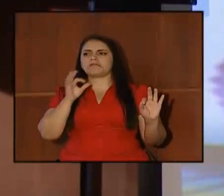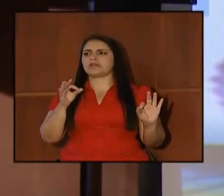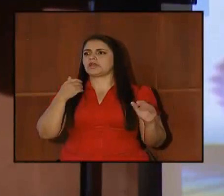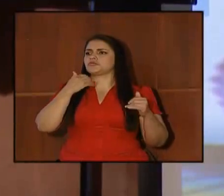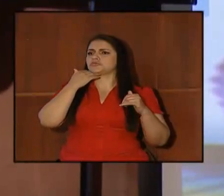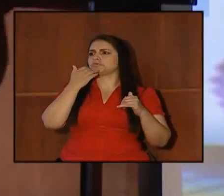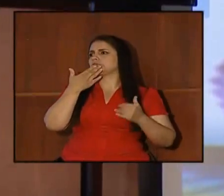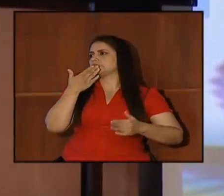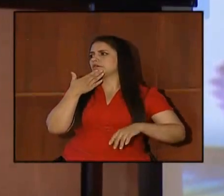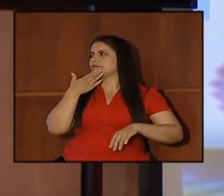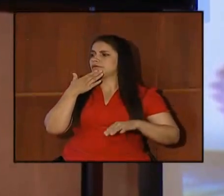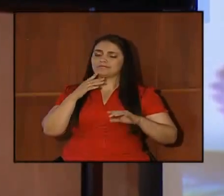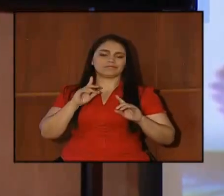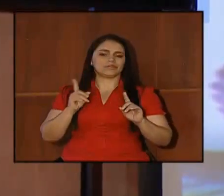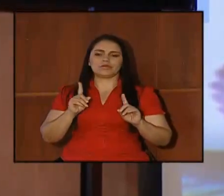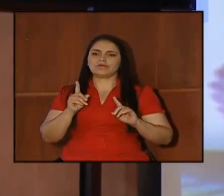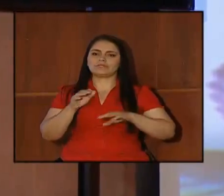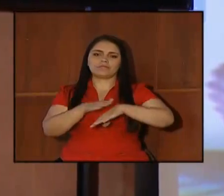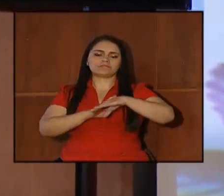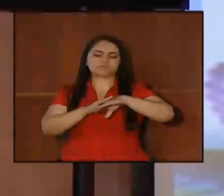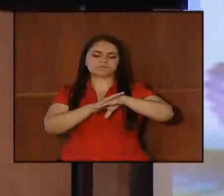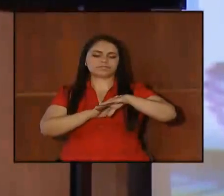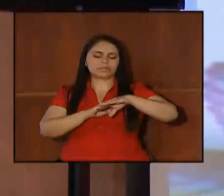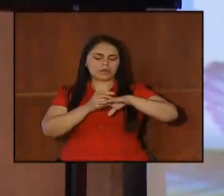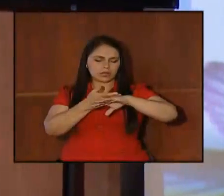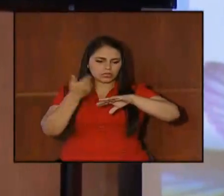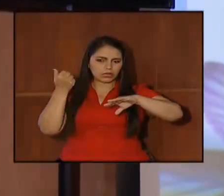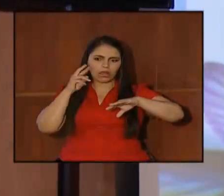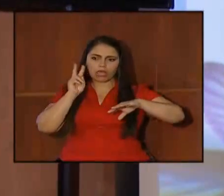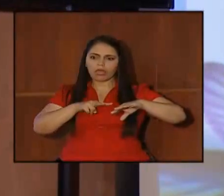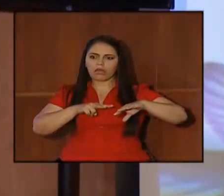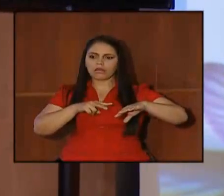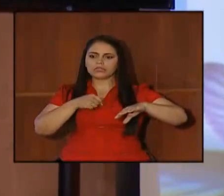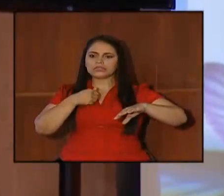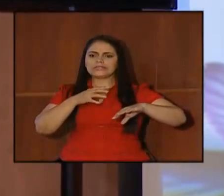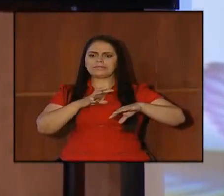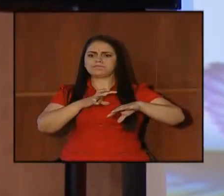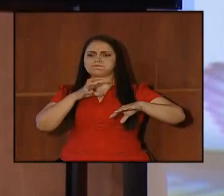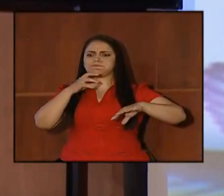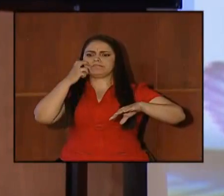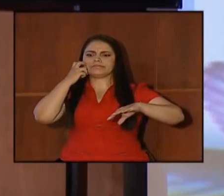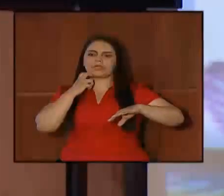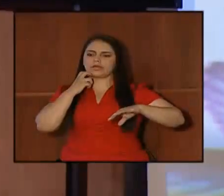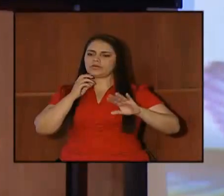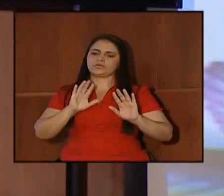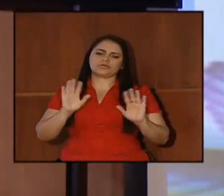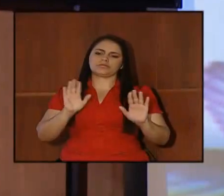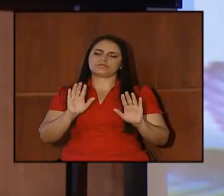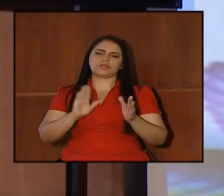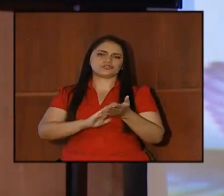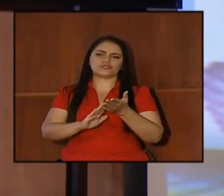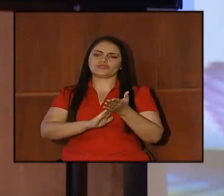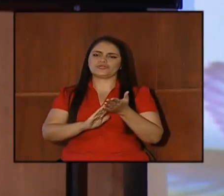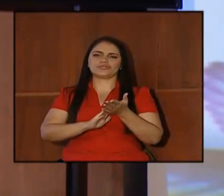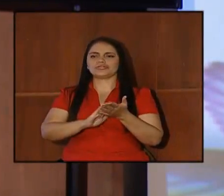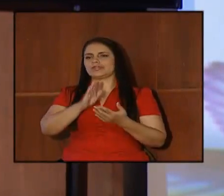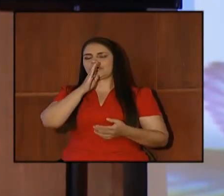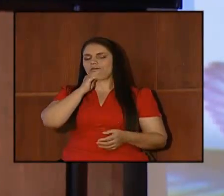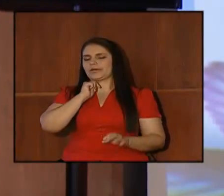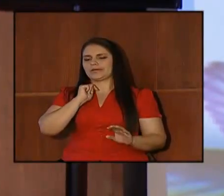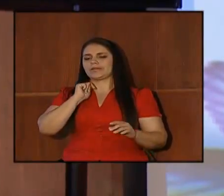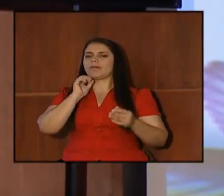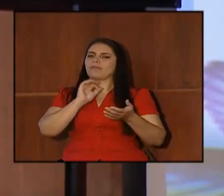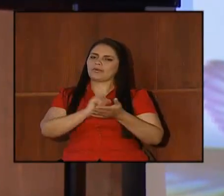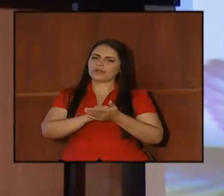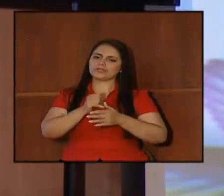está tallado o no, ahí está tapado. Y cuando usted lo destapa a los 3 días, ve la costra negra. Y ya ustedes saben que hay debajo de la costra negra, por